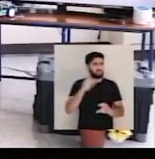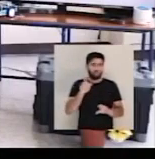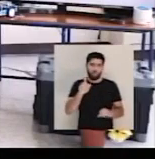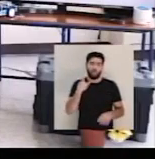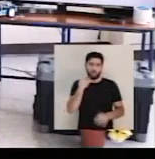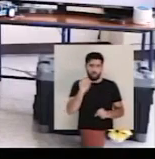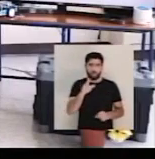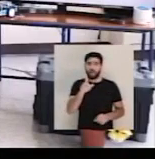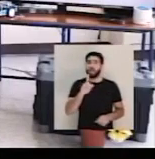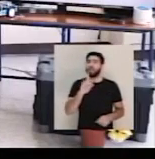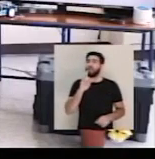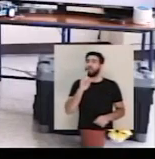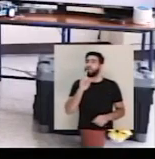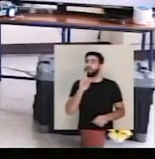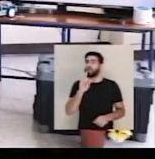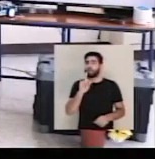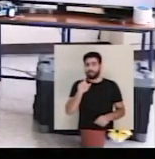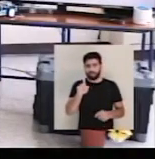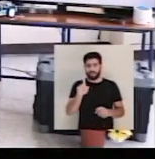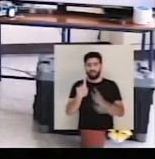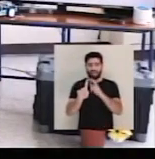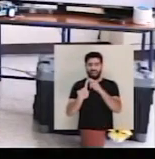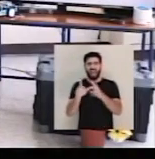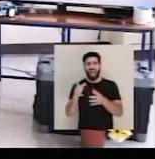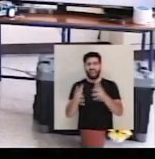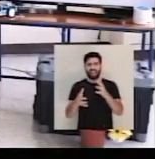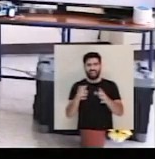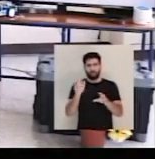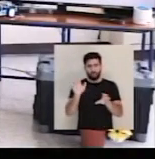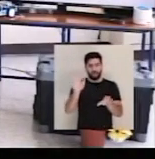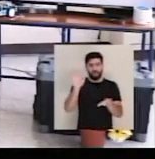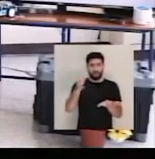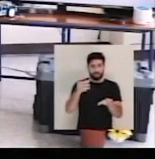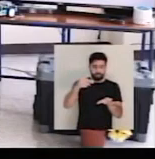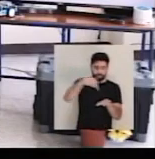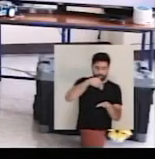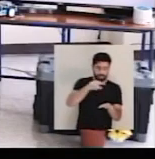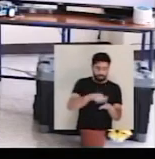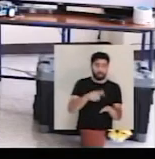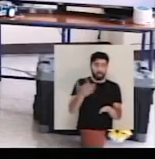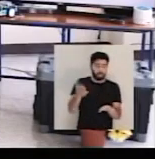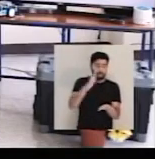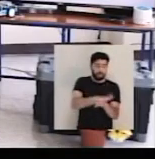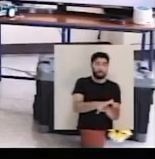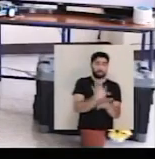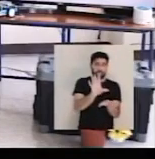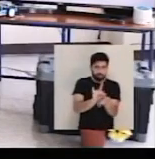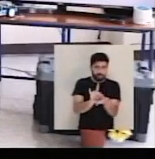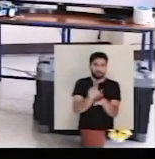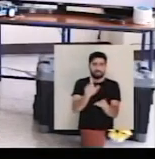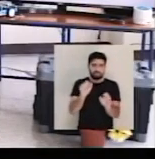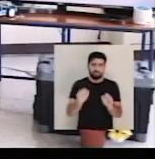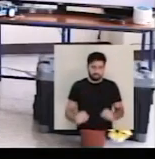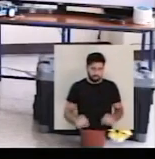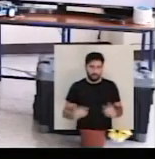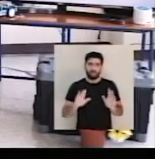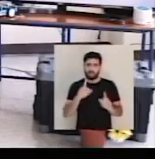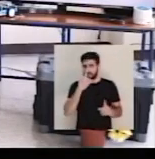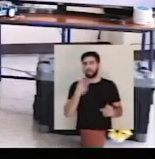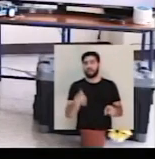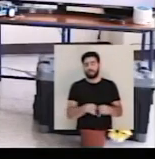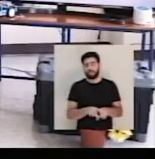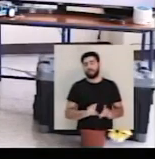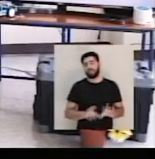una veladora o una candela para colocarlo. Y vamos a colocar el número 4. Ahora